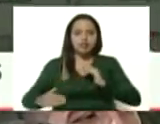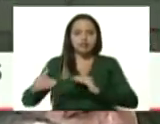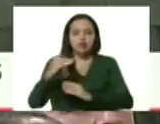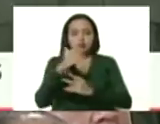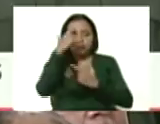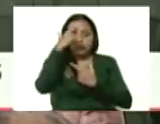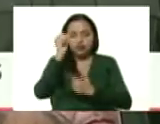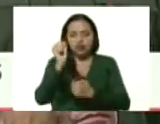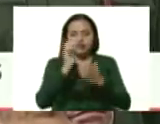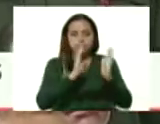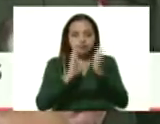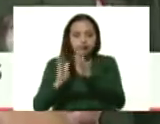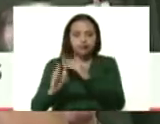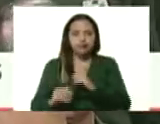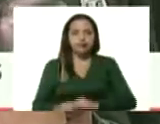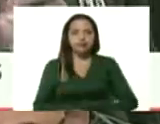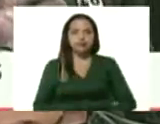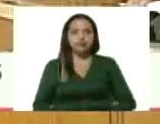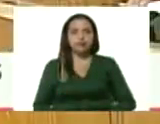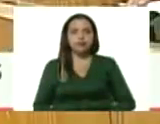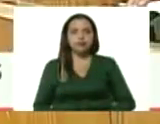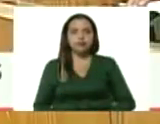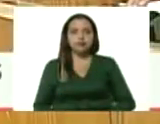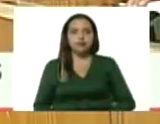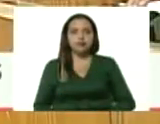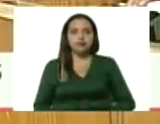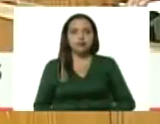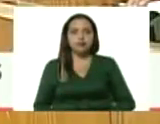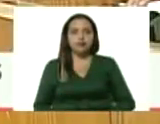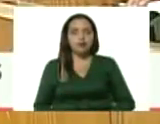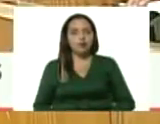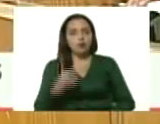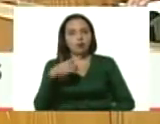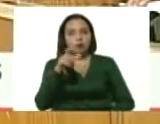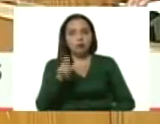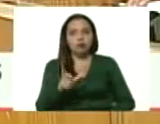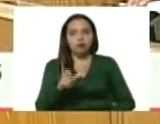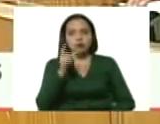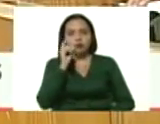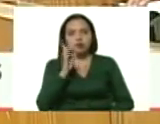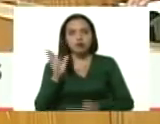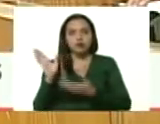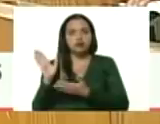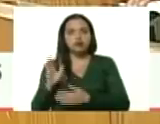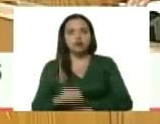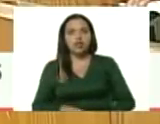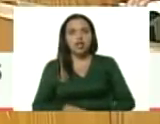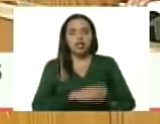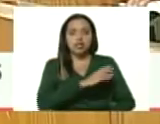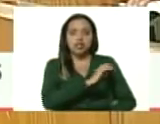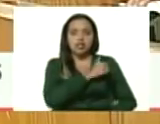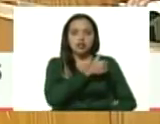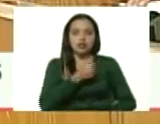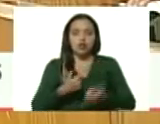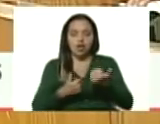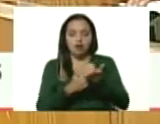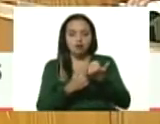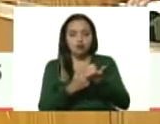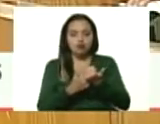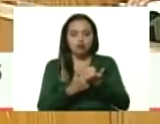y gerencial. El General de División Jesús Rafael Salazar Campos, director conjunto de apoyo al desarrollo